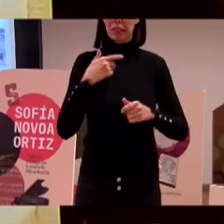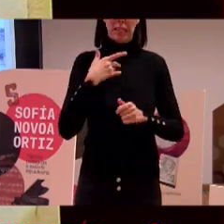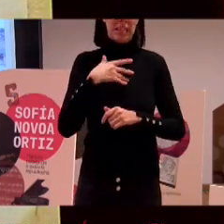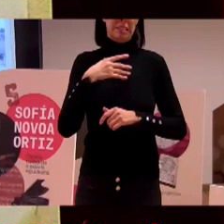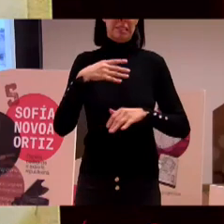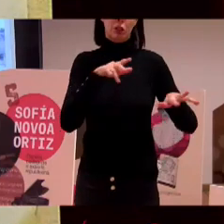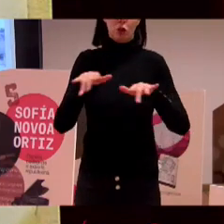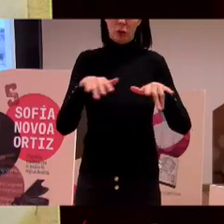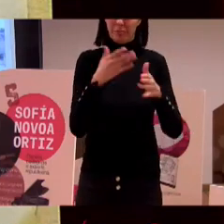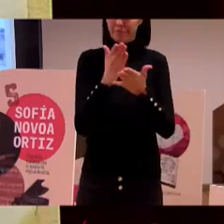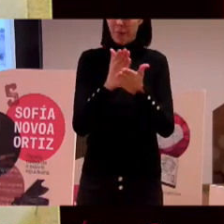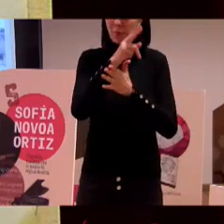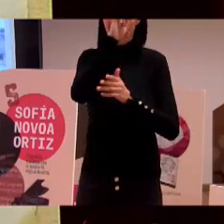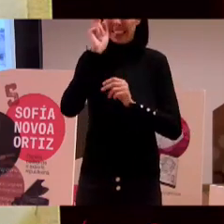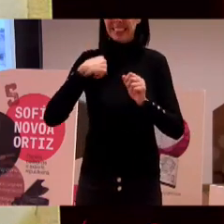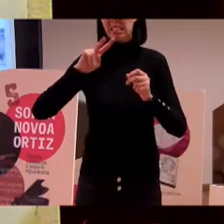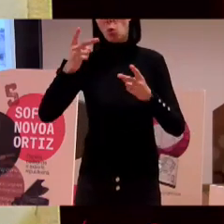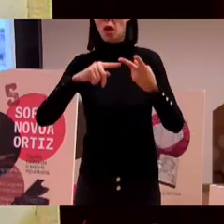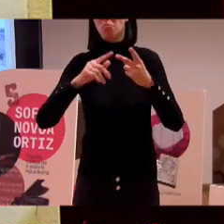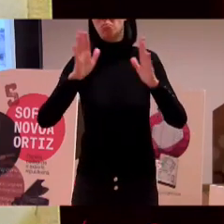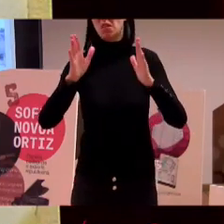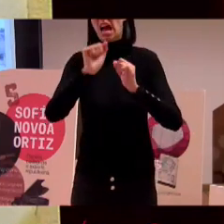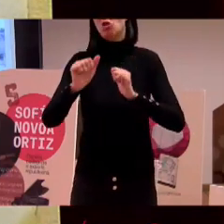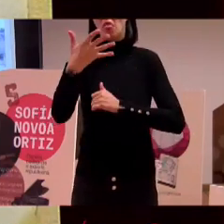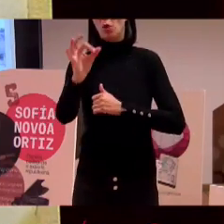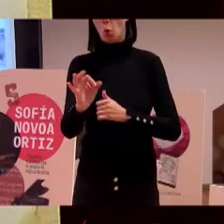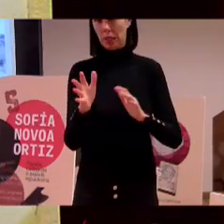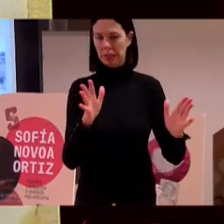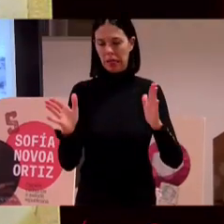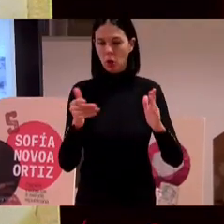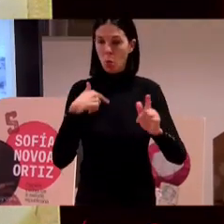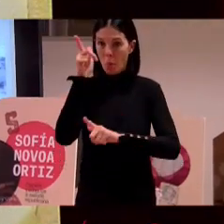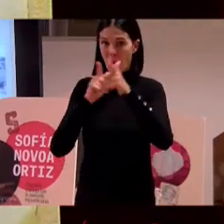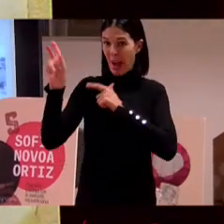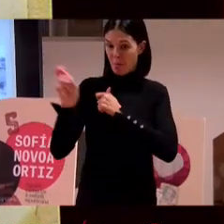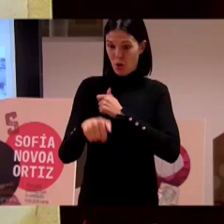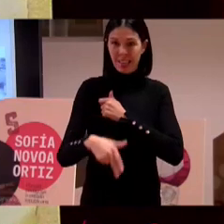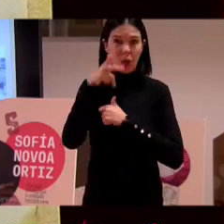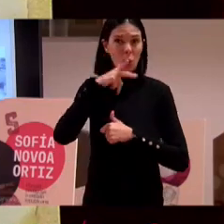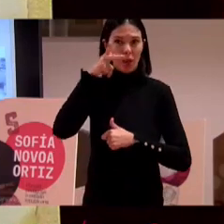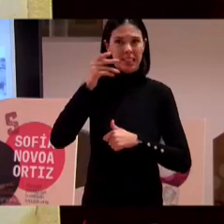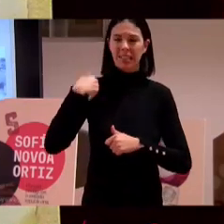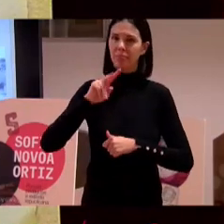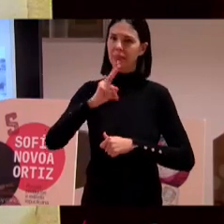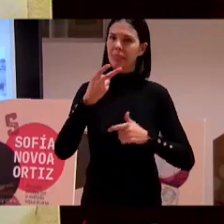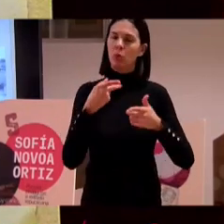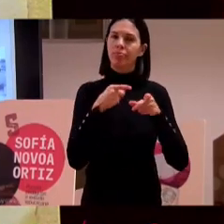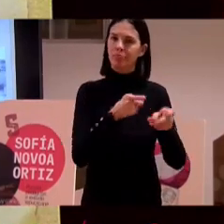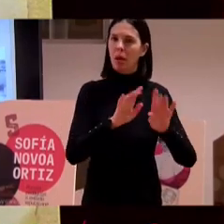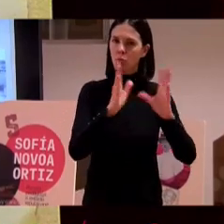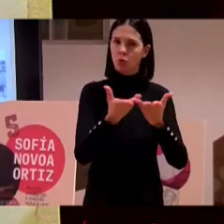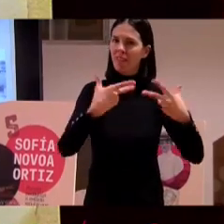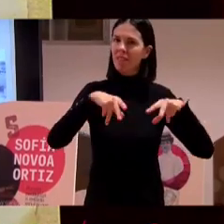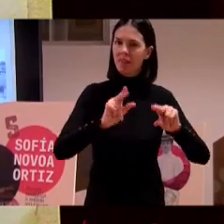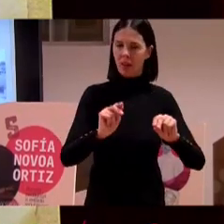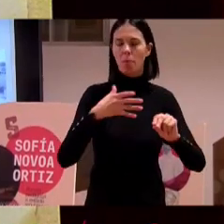Madrid, e a segunda, probablemente nos anos 50, un dos seus viaxes a Vigo finalizada a Segunda Guerra Mundial, que foi cando